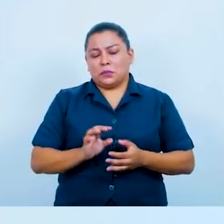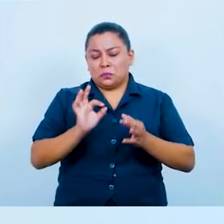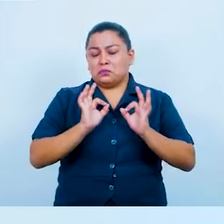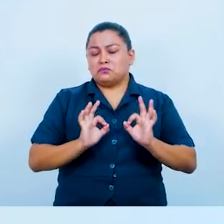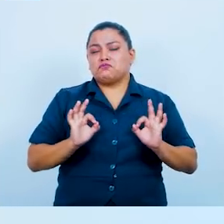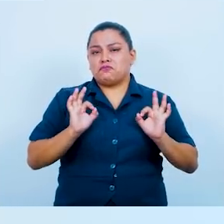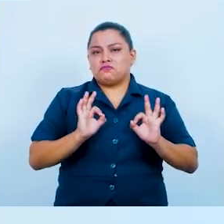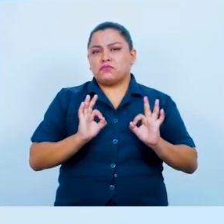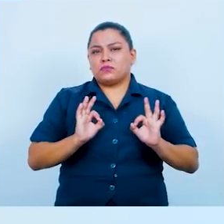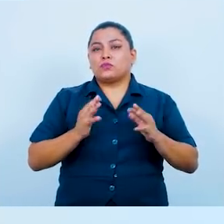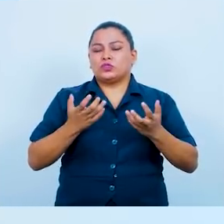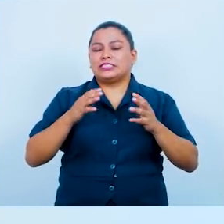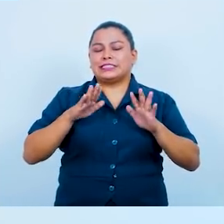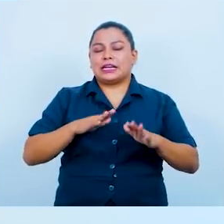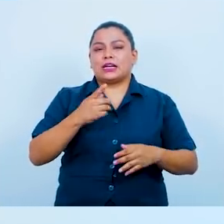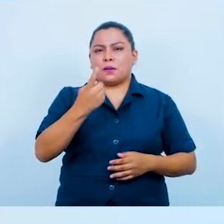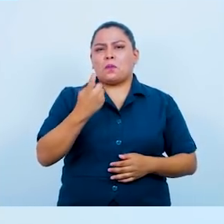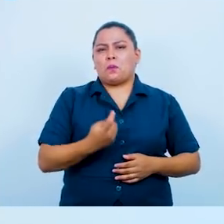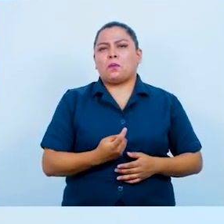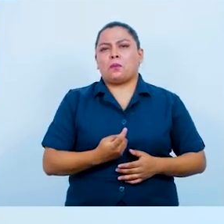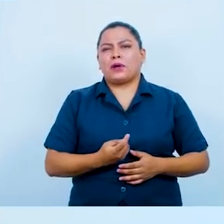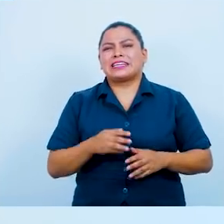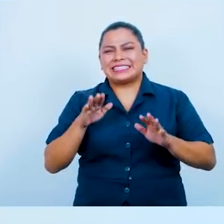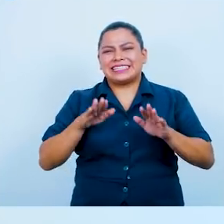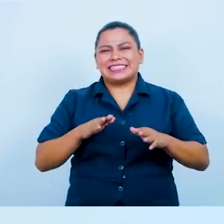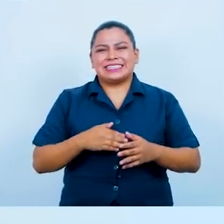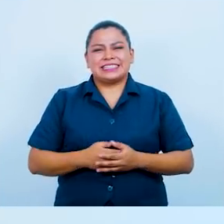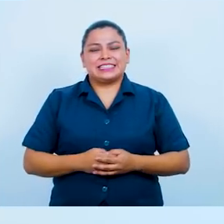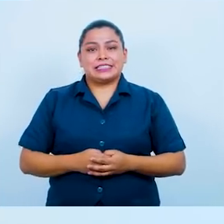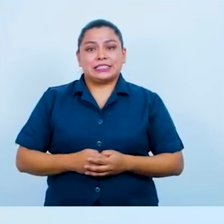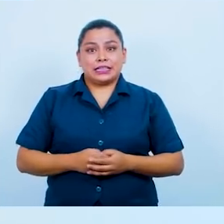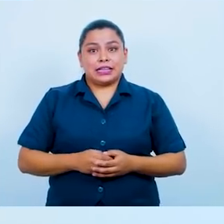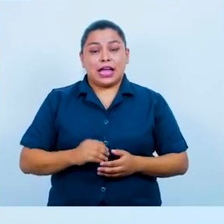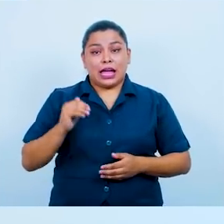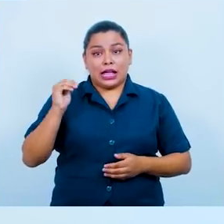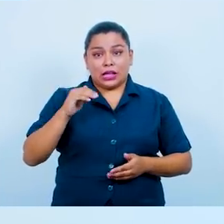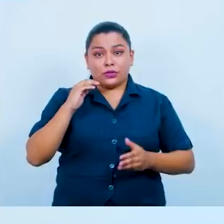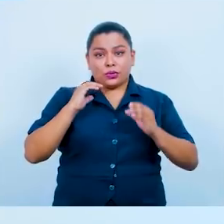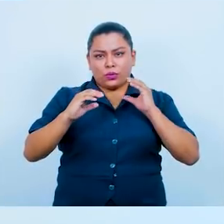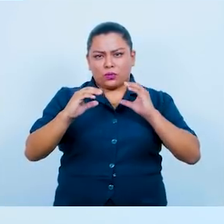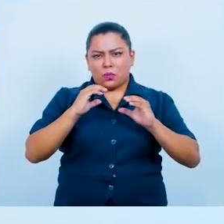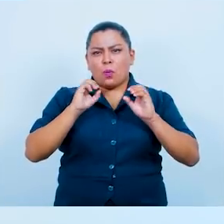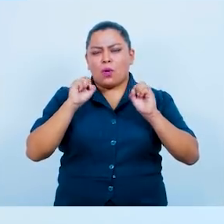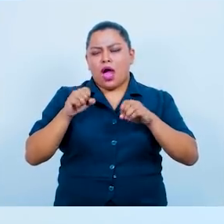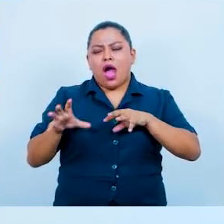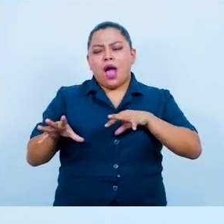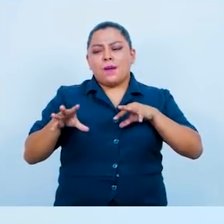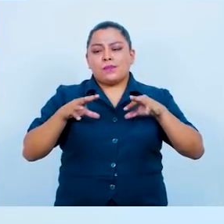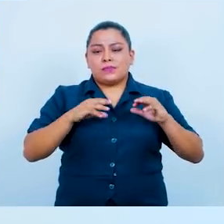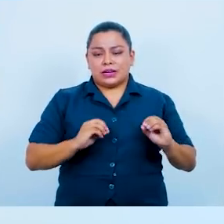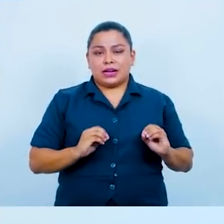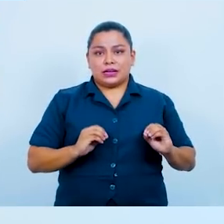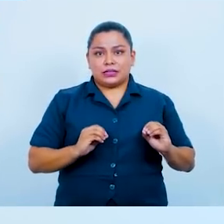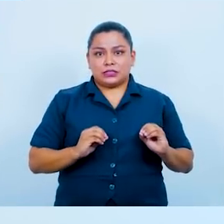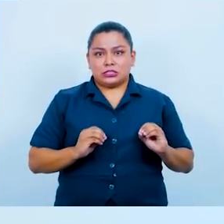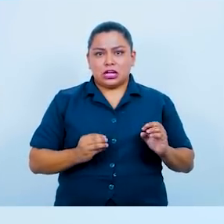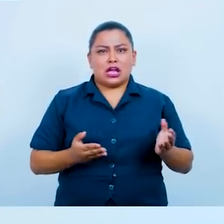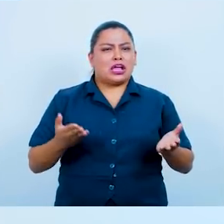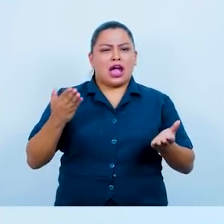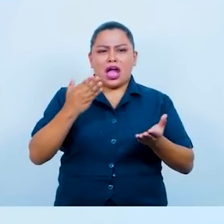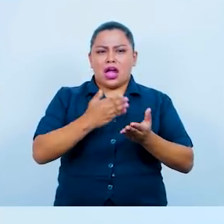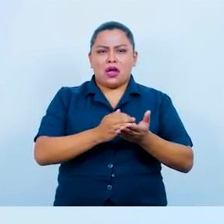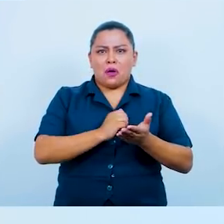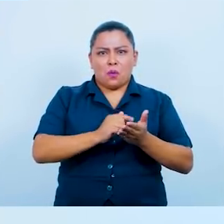Excelente, Claudia. Muchas gracias por tu pregunta y gracias, Dobby. La educomunicación puede aplicarse tanto en la